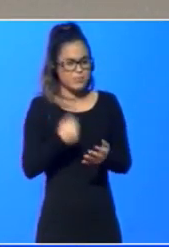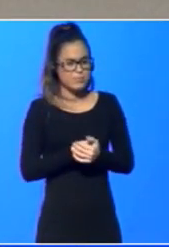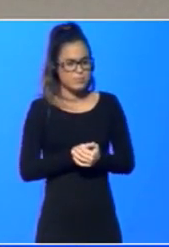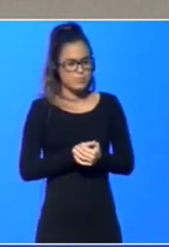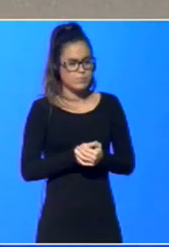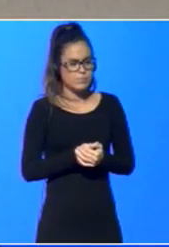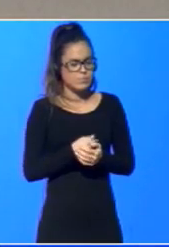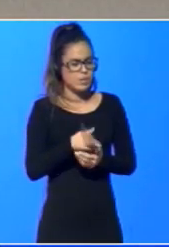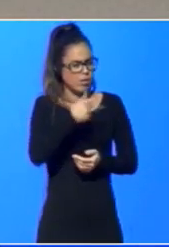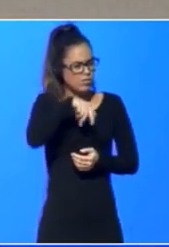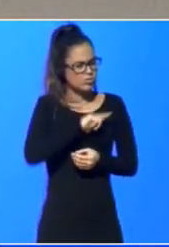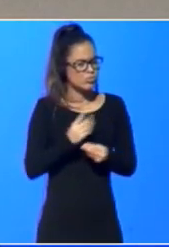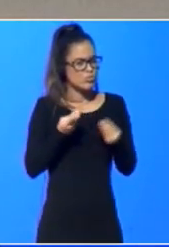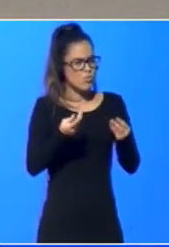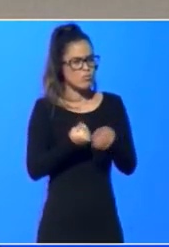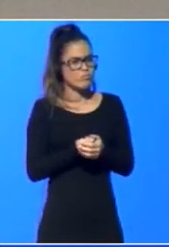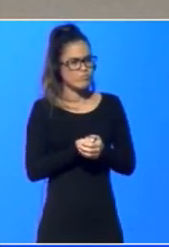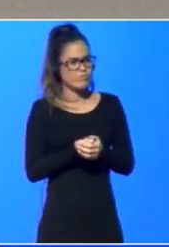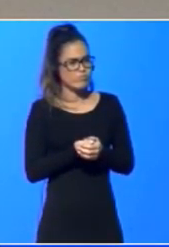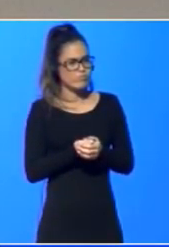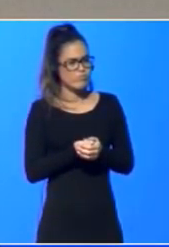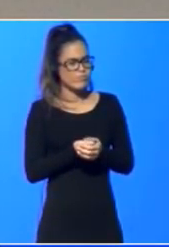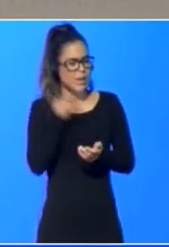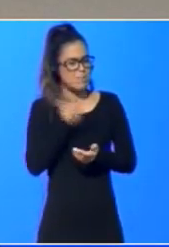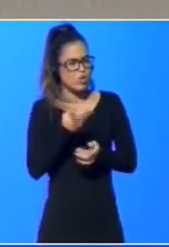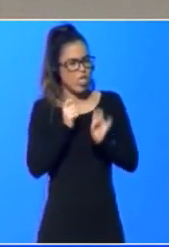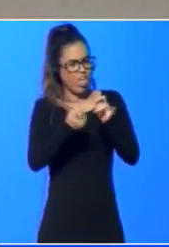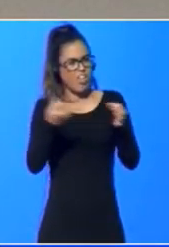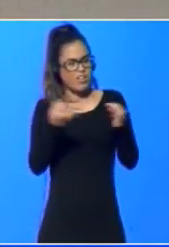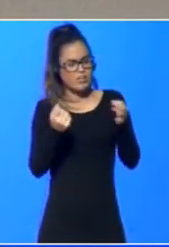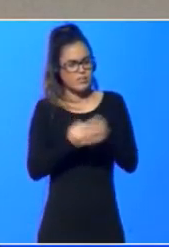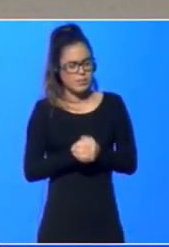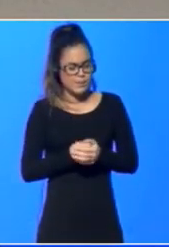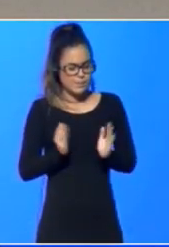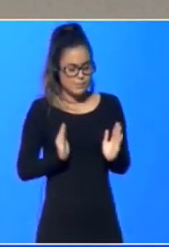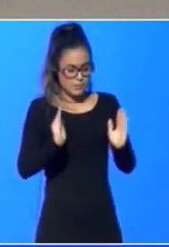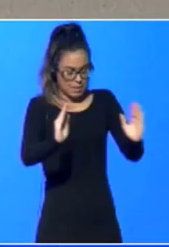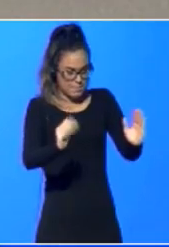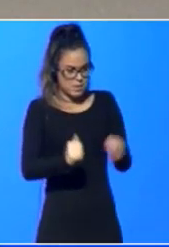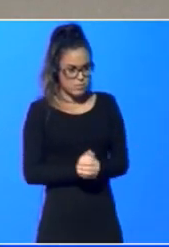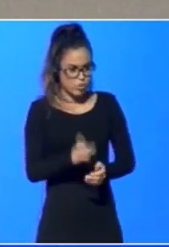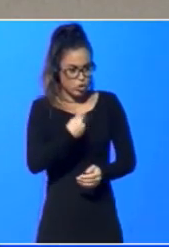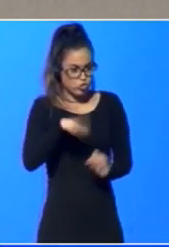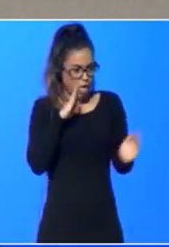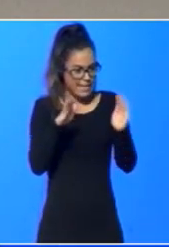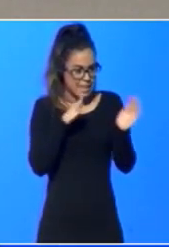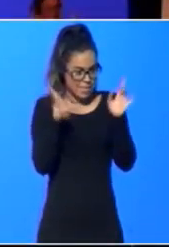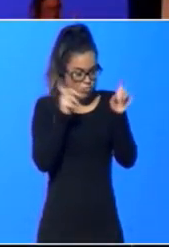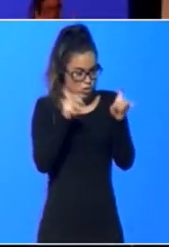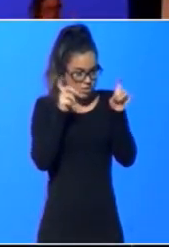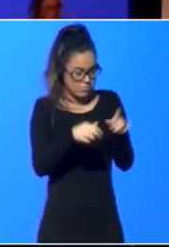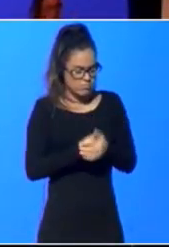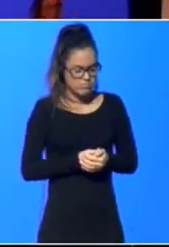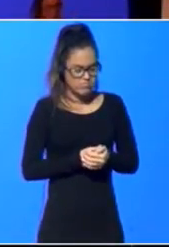acentuar? ¿Y qué podemos acentuar en el camino? Porque estamos hablando de etapa educativa todavía, ¿no? Y decíamos,